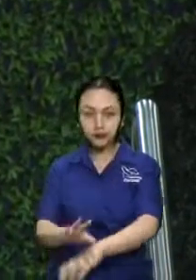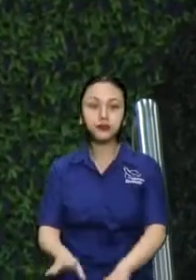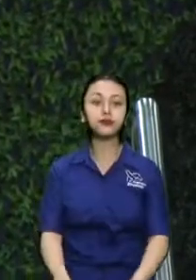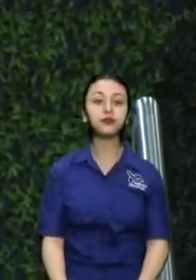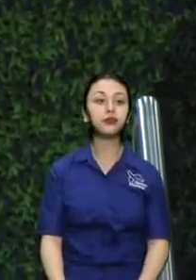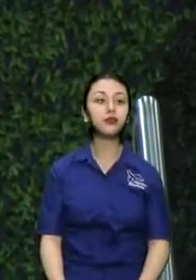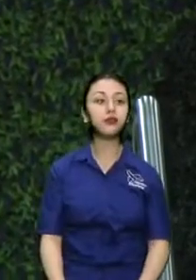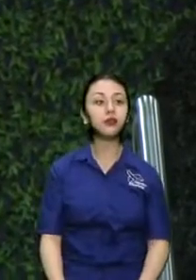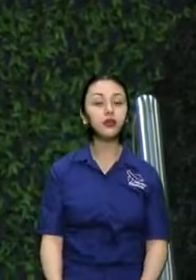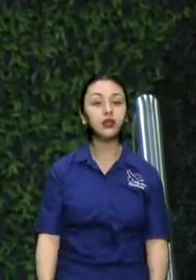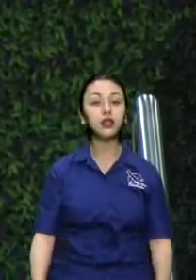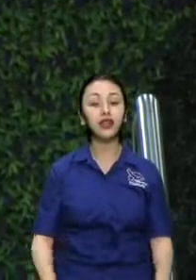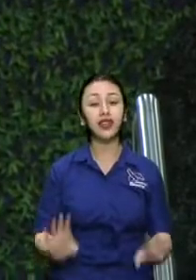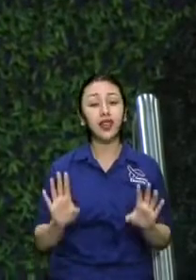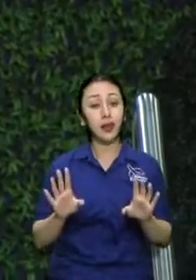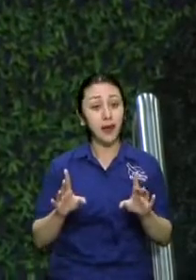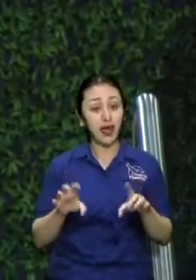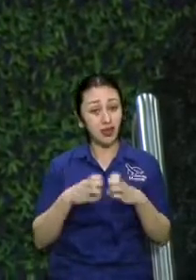dependiendo de lo que me decía,